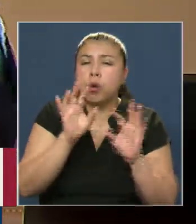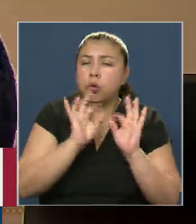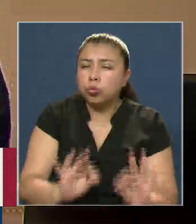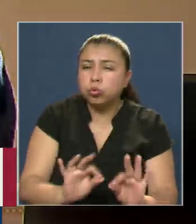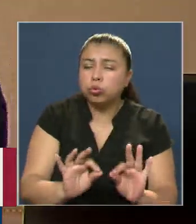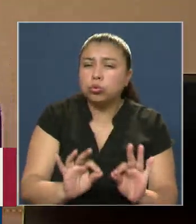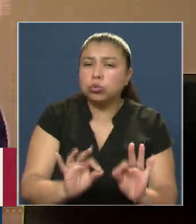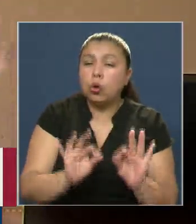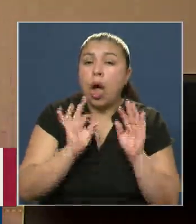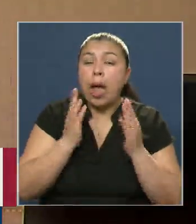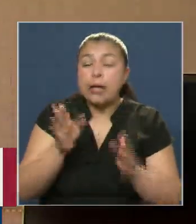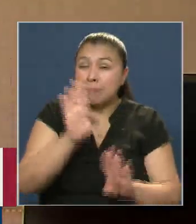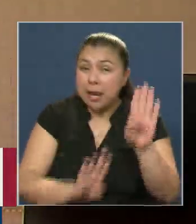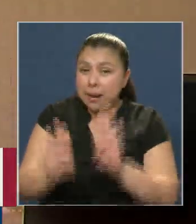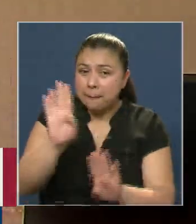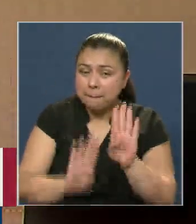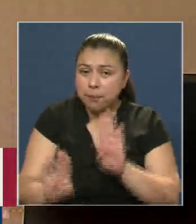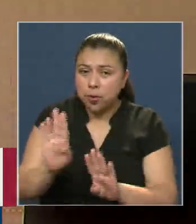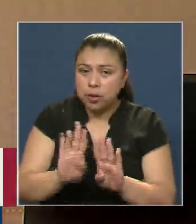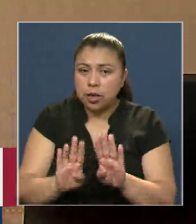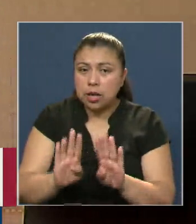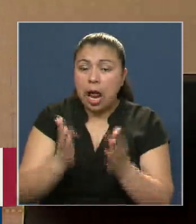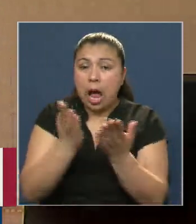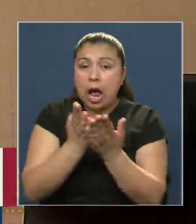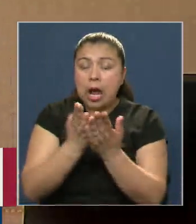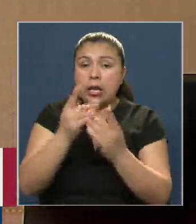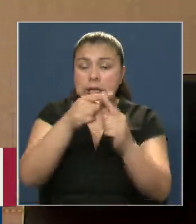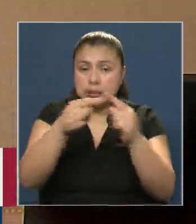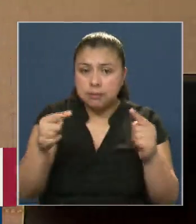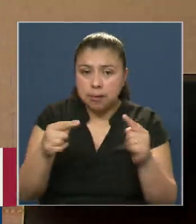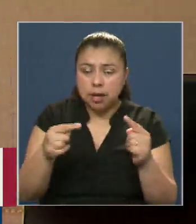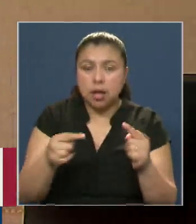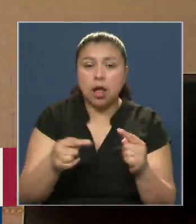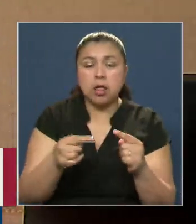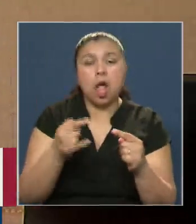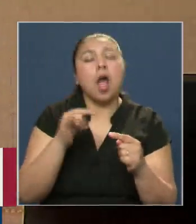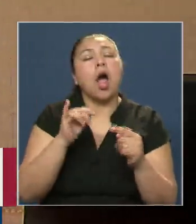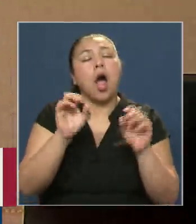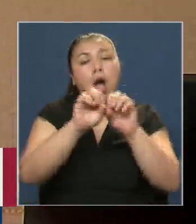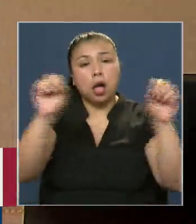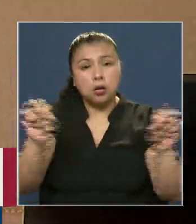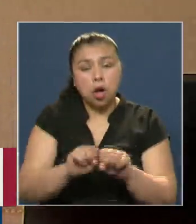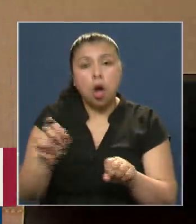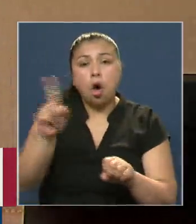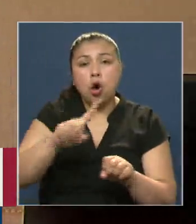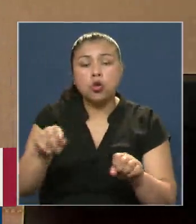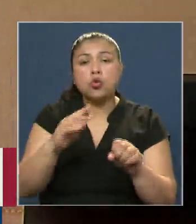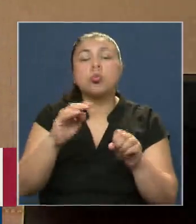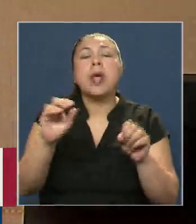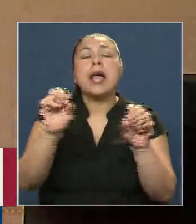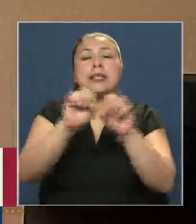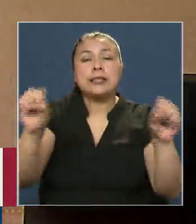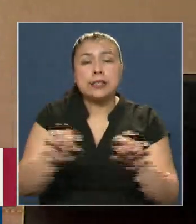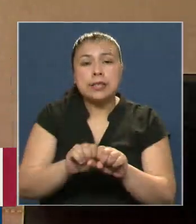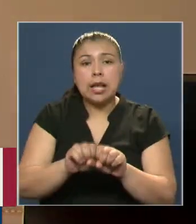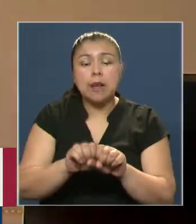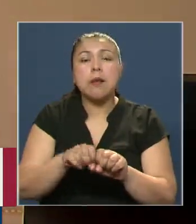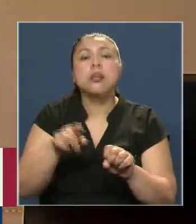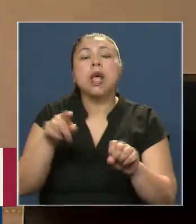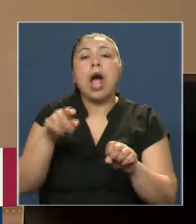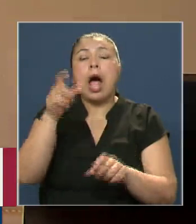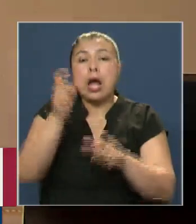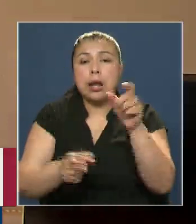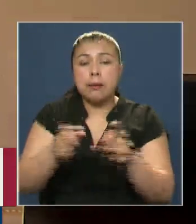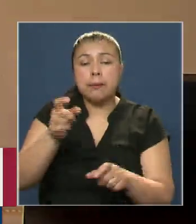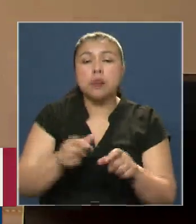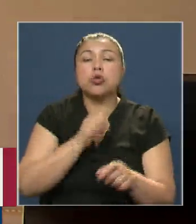precisamente es para proteger a la clase media. Hay otros sistemas o subsistemas orientados a las personas vulnerables,